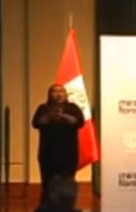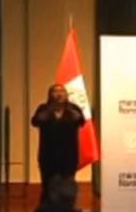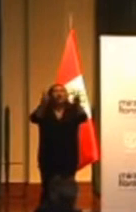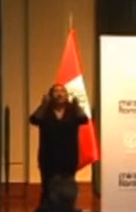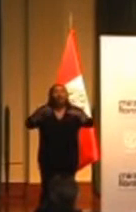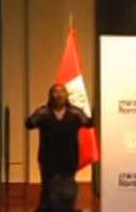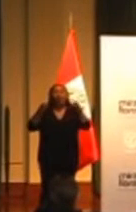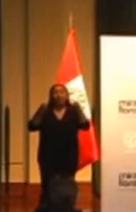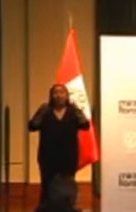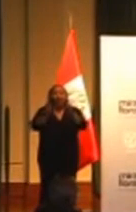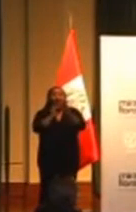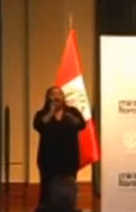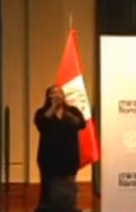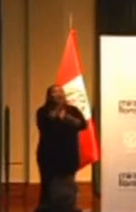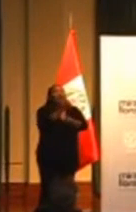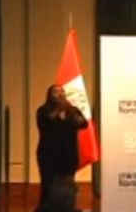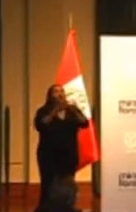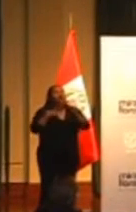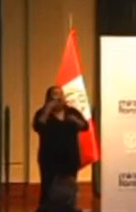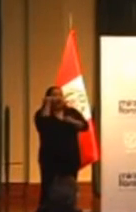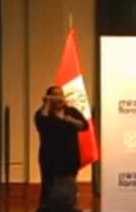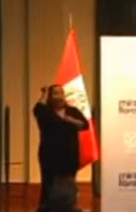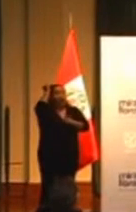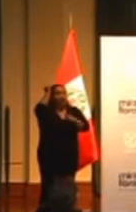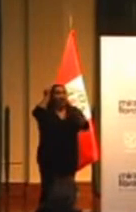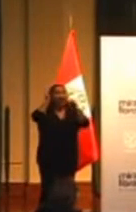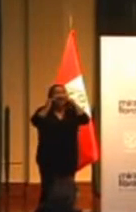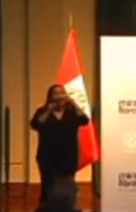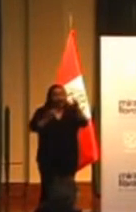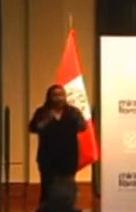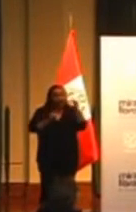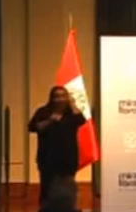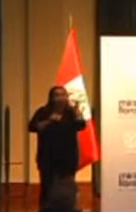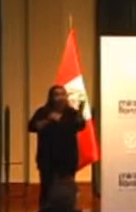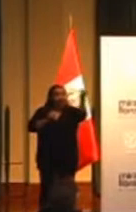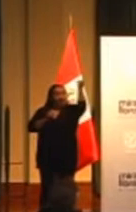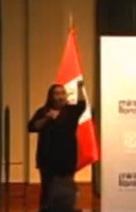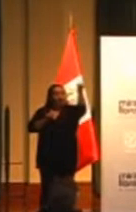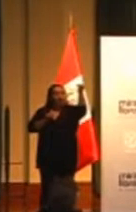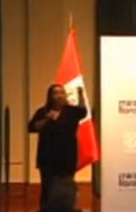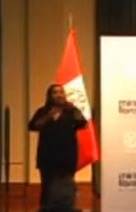las personas mayores, y los mayores le van a dar a ellos la